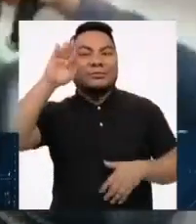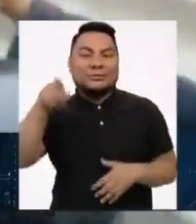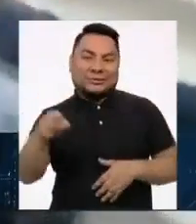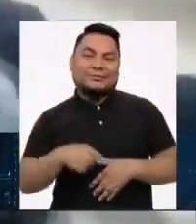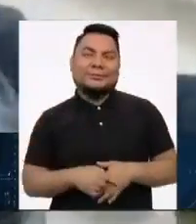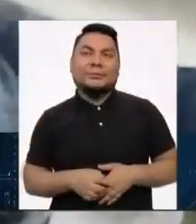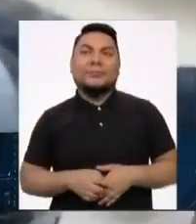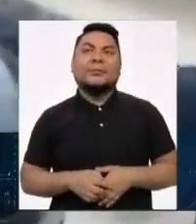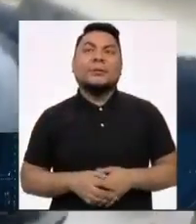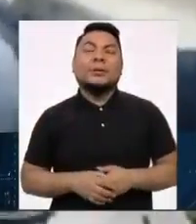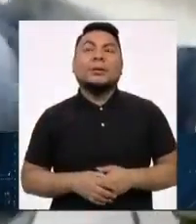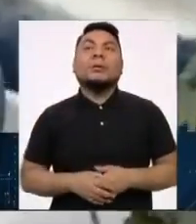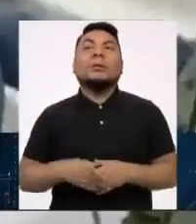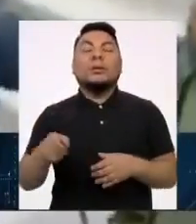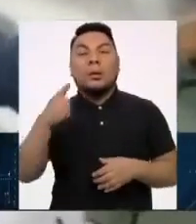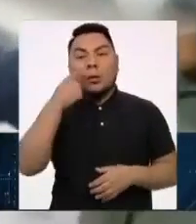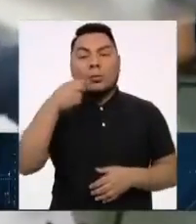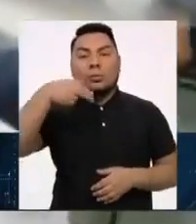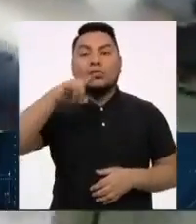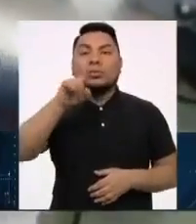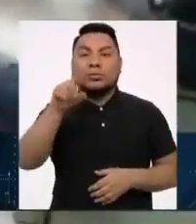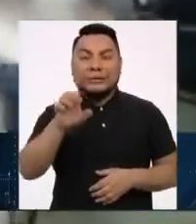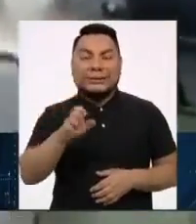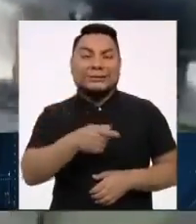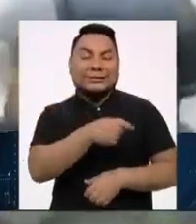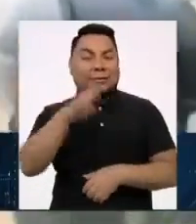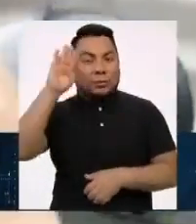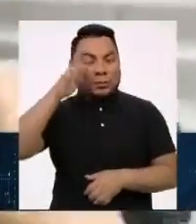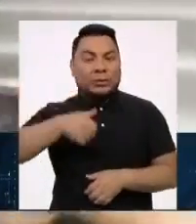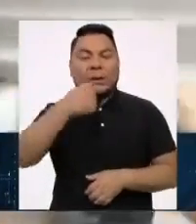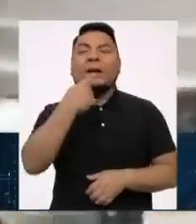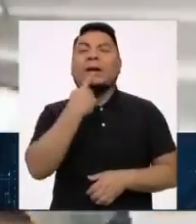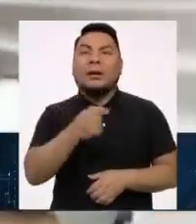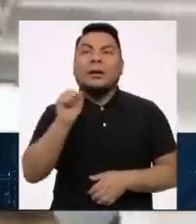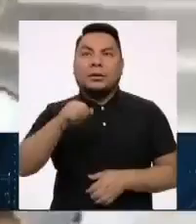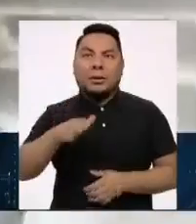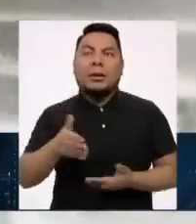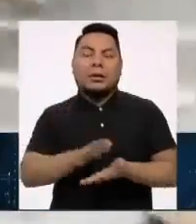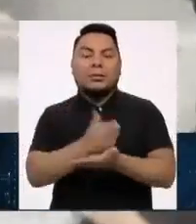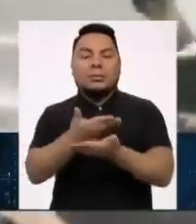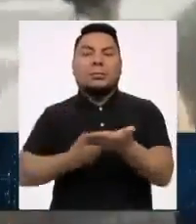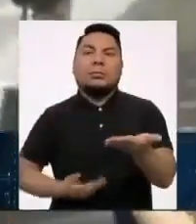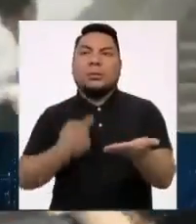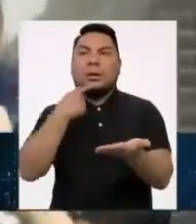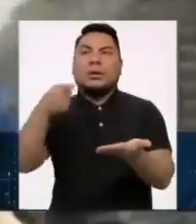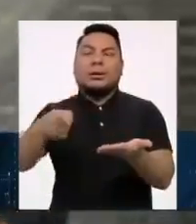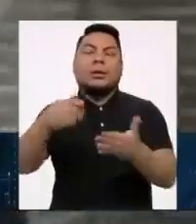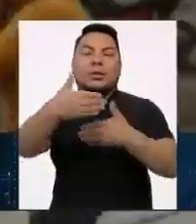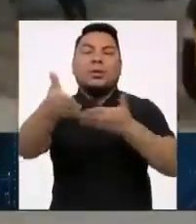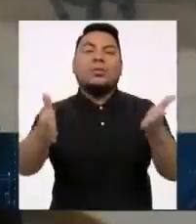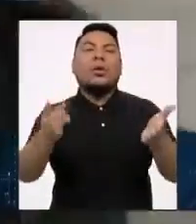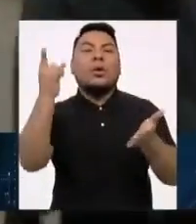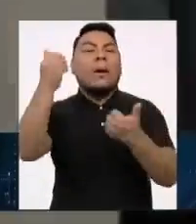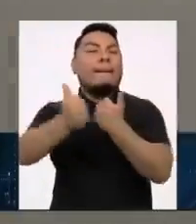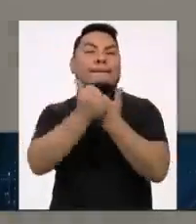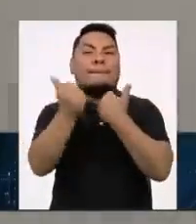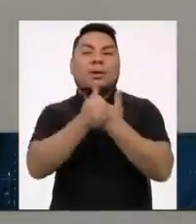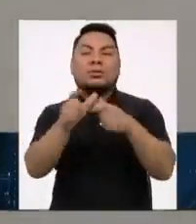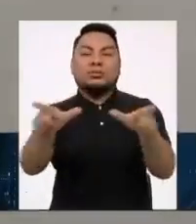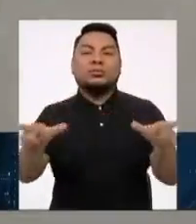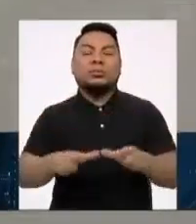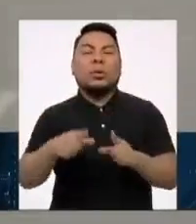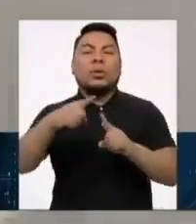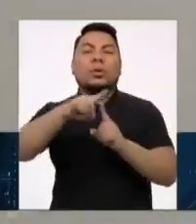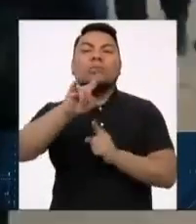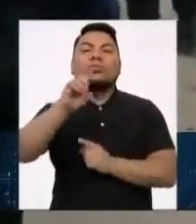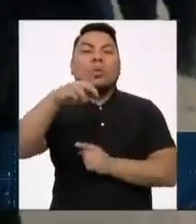operación. Núñez Córdoba señaló además que se evalúa presentar un pedido de declaratoria de emergencia para la ciudad de Tumán.